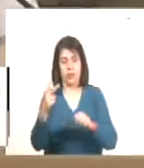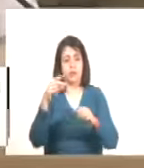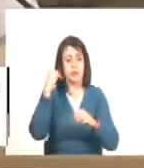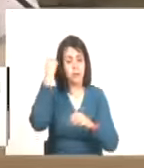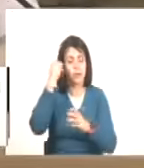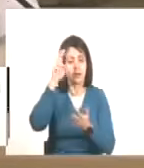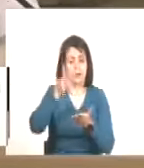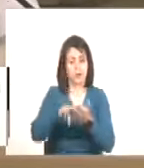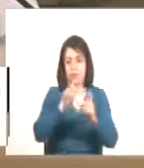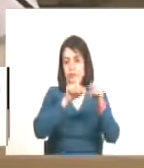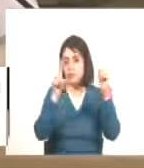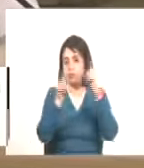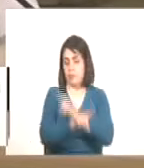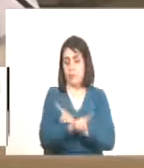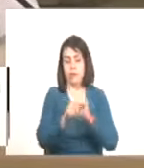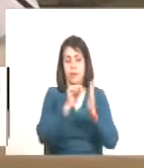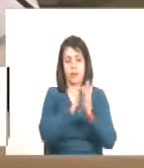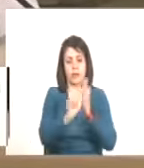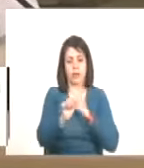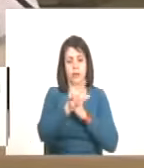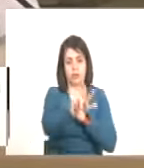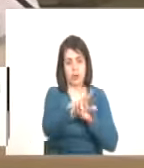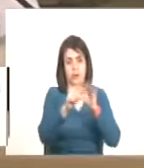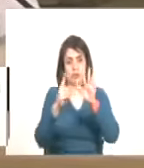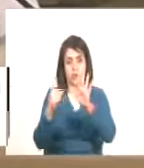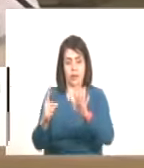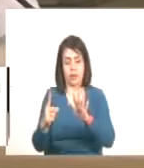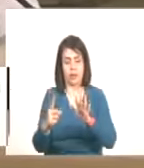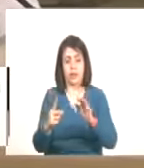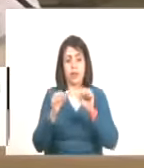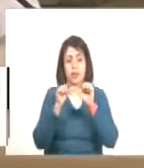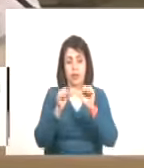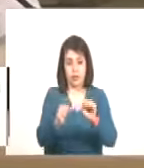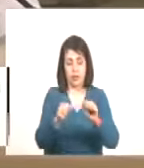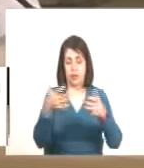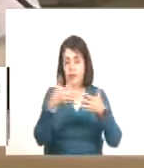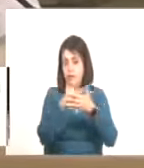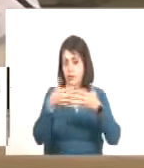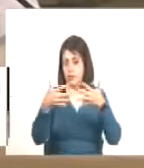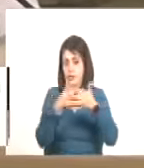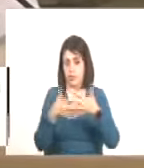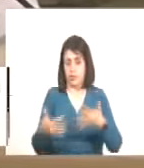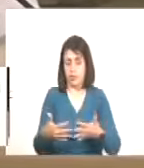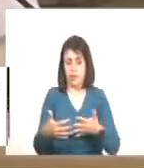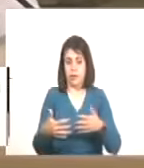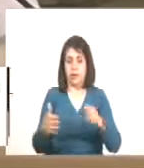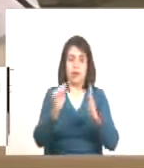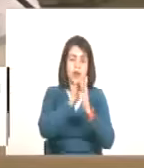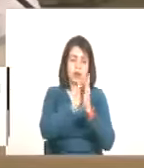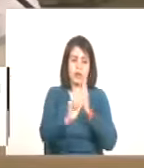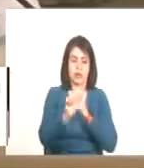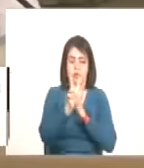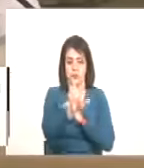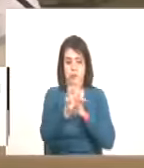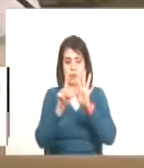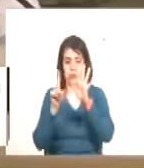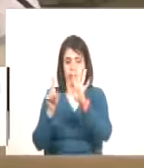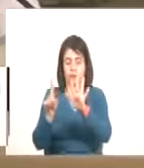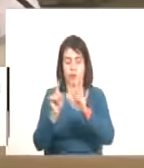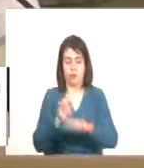propone aprobar con modificación el contenido del artículo 36, el cual queda redactado en los siguientes términos.